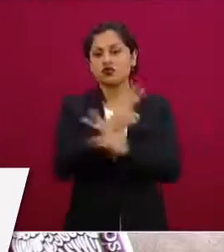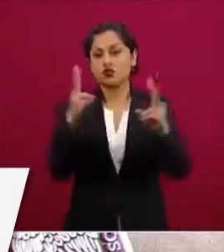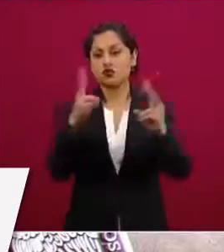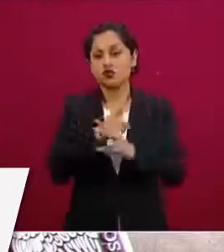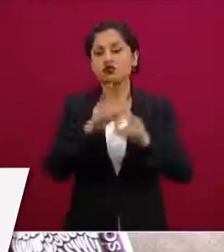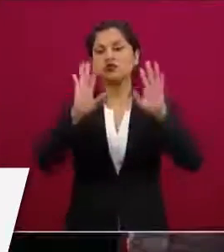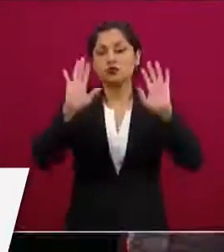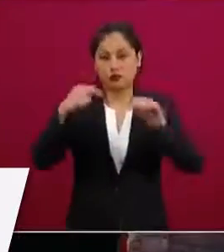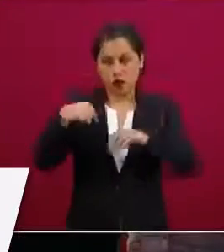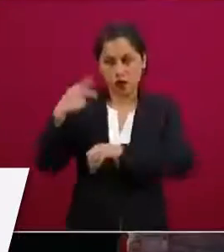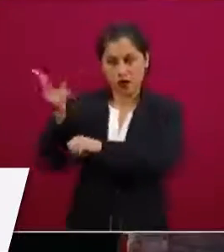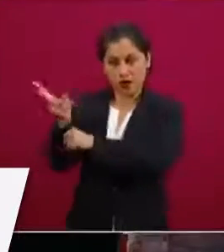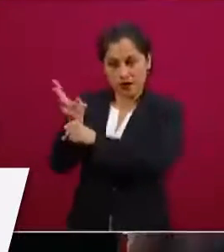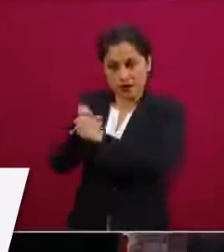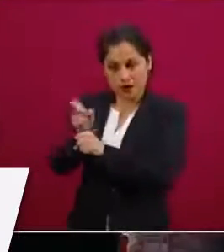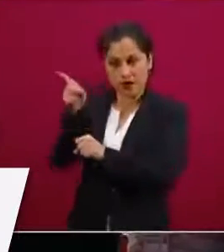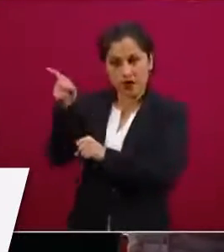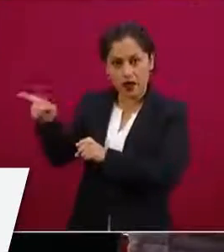les explicara sobre esto.